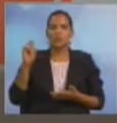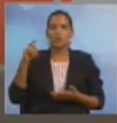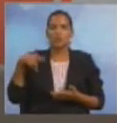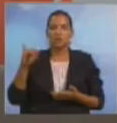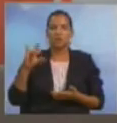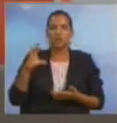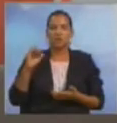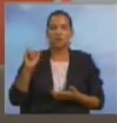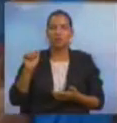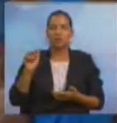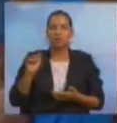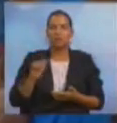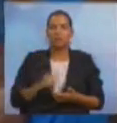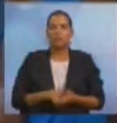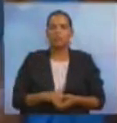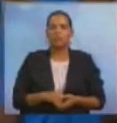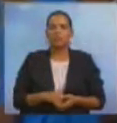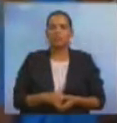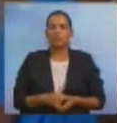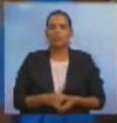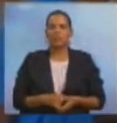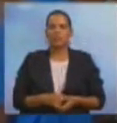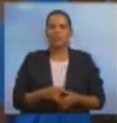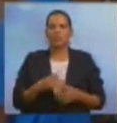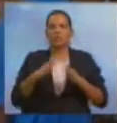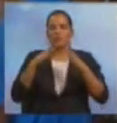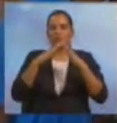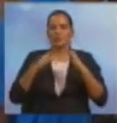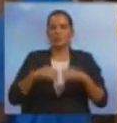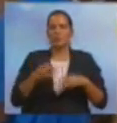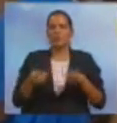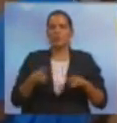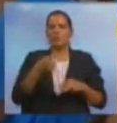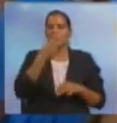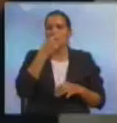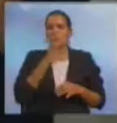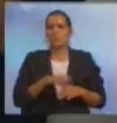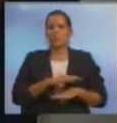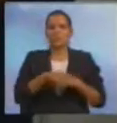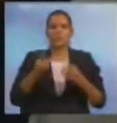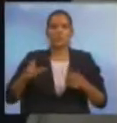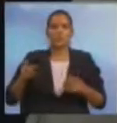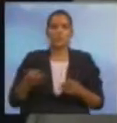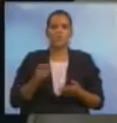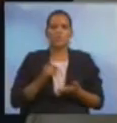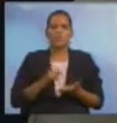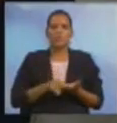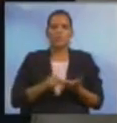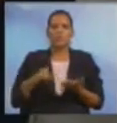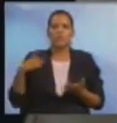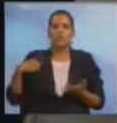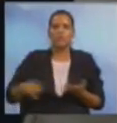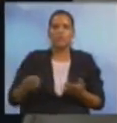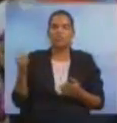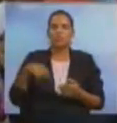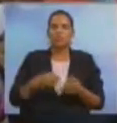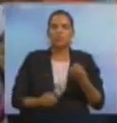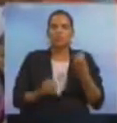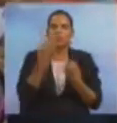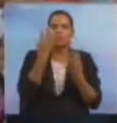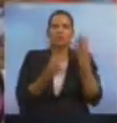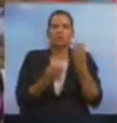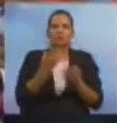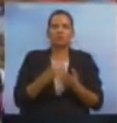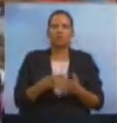momentos difíciles. Con carpas, medicinas y con personal del Ministerio de Salud Pública, llegó la empresa